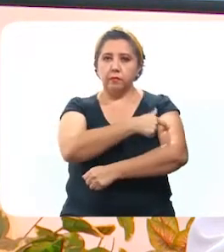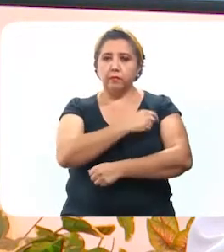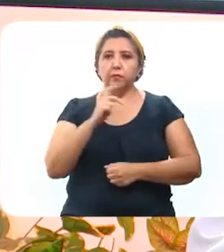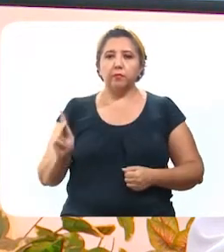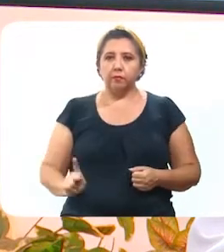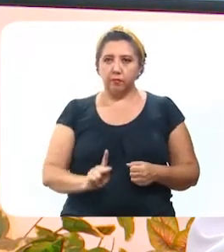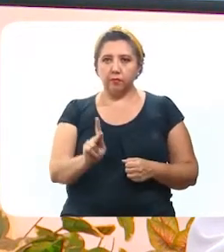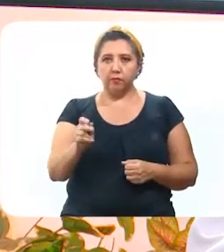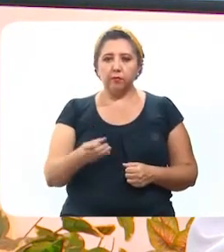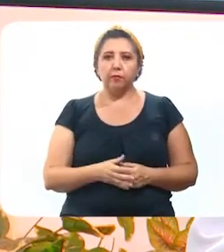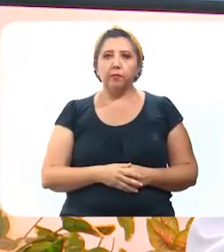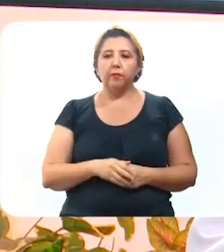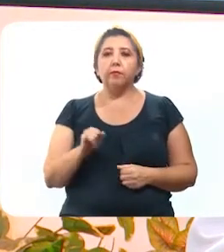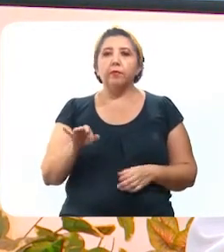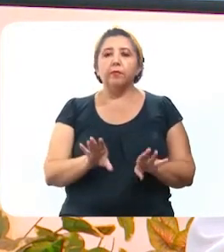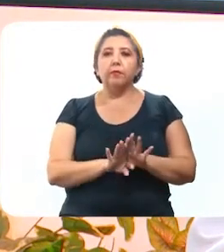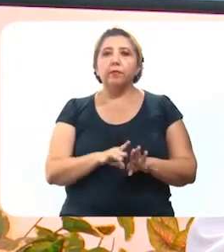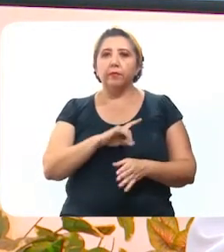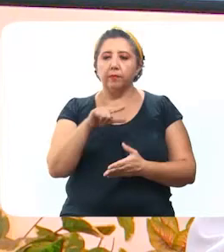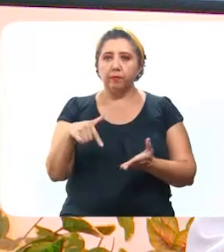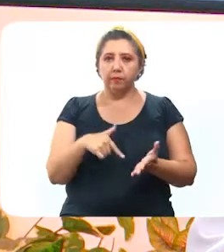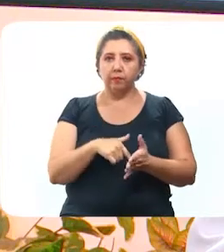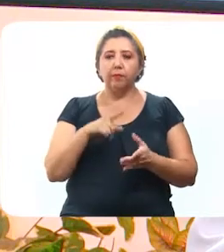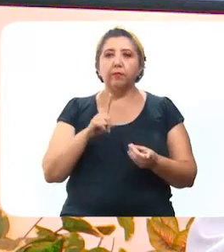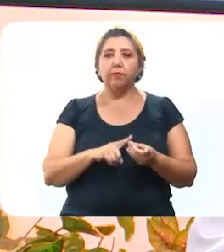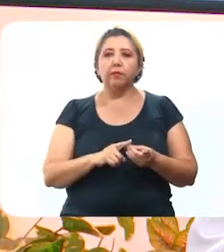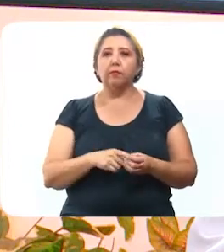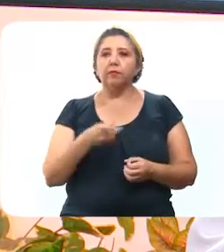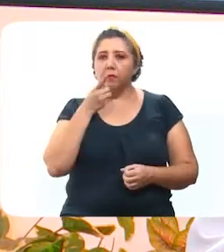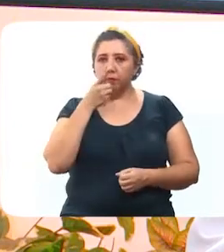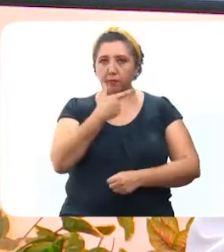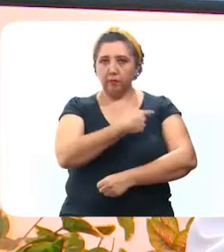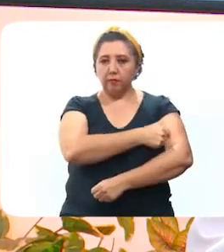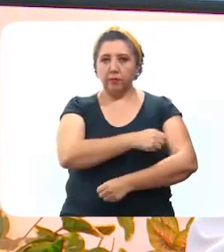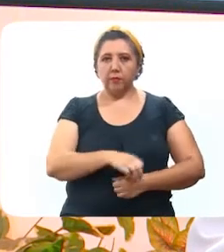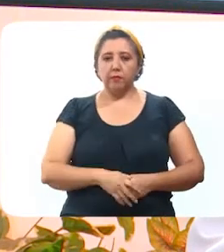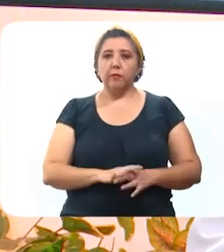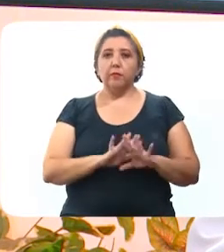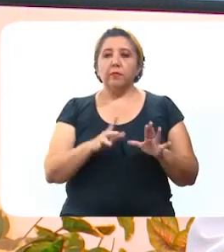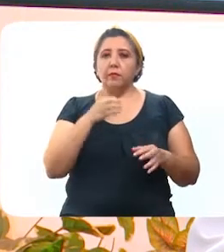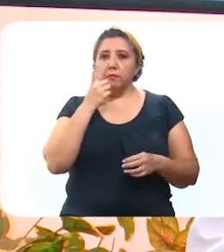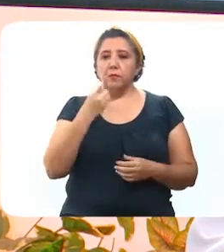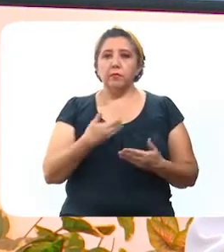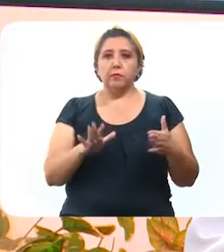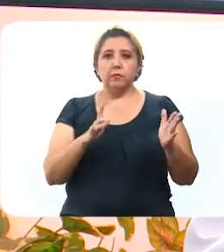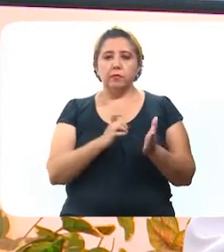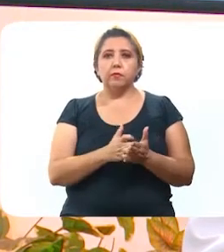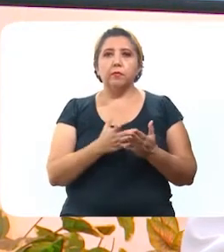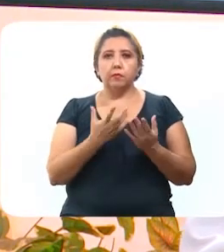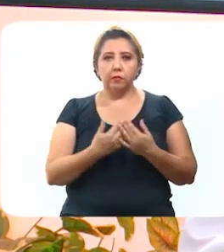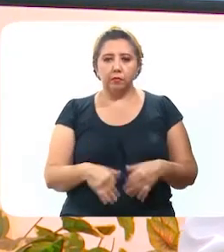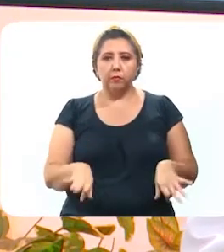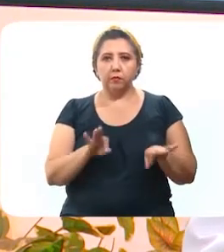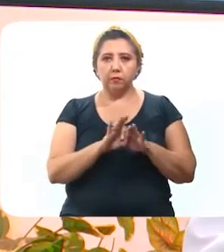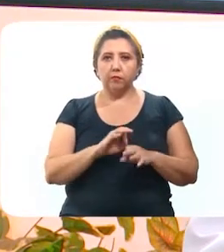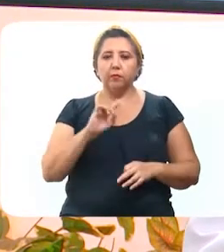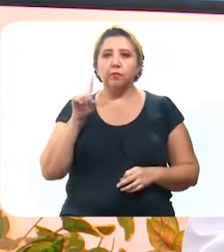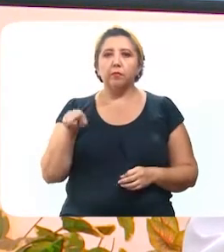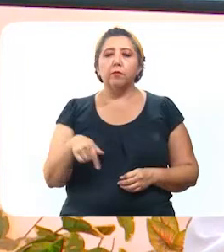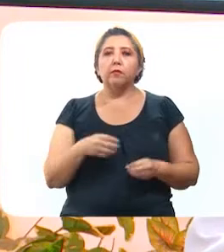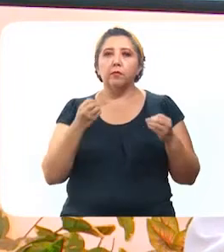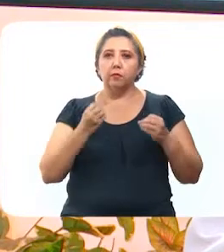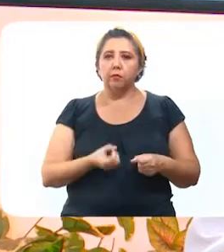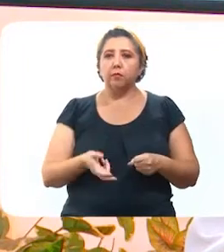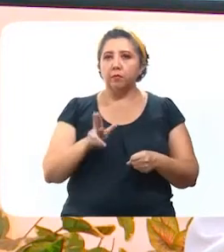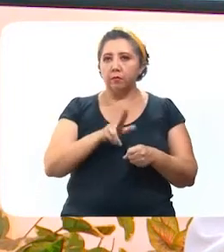en sus municipios, así como de los lugares donde se estará aplicando las vacunas. Como se ha señalado en la reapertura económica, los datos más